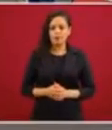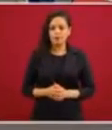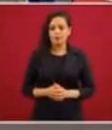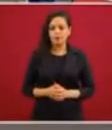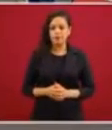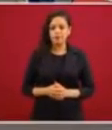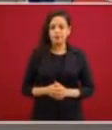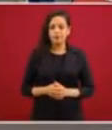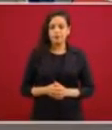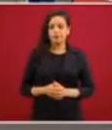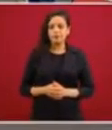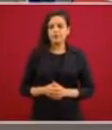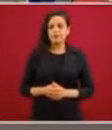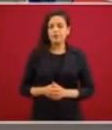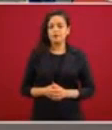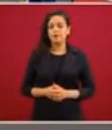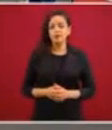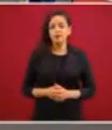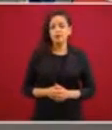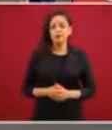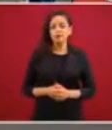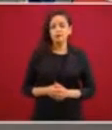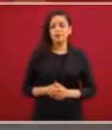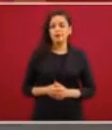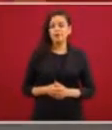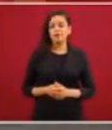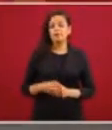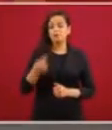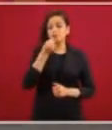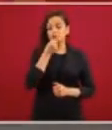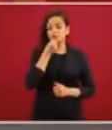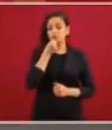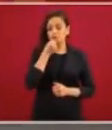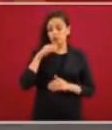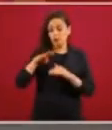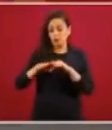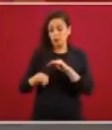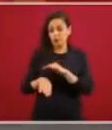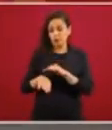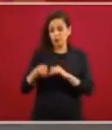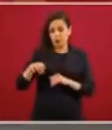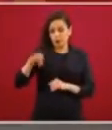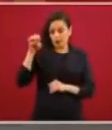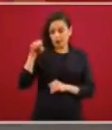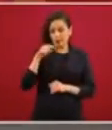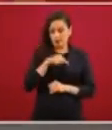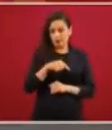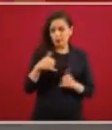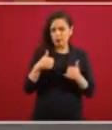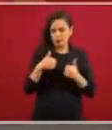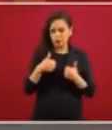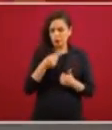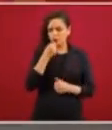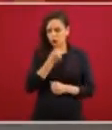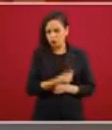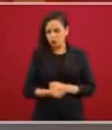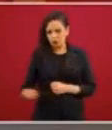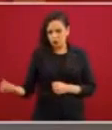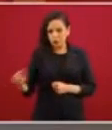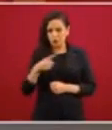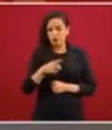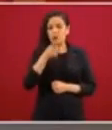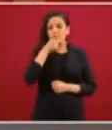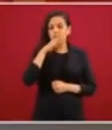Menores, hijos de padres divorciados. Como en cualquier otra comunidad donde hay un intercambio de personas, porque